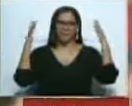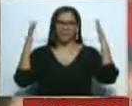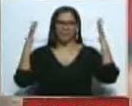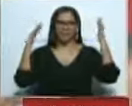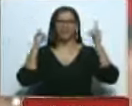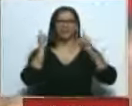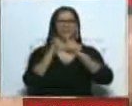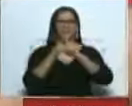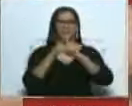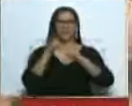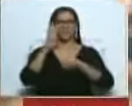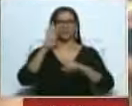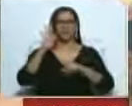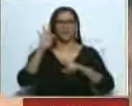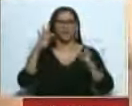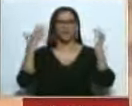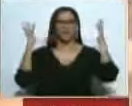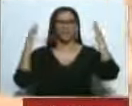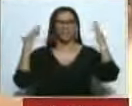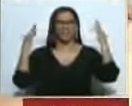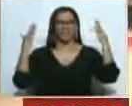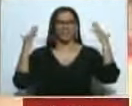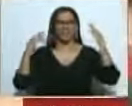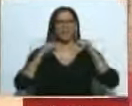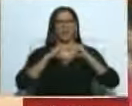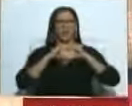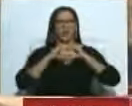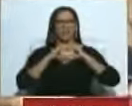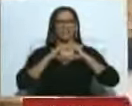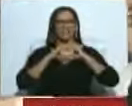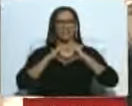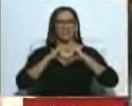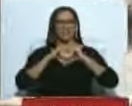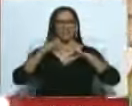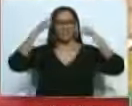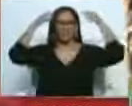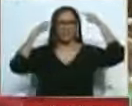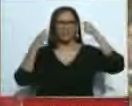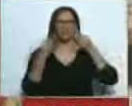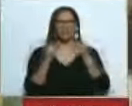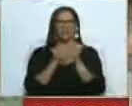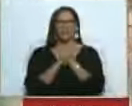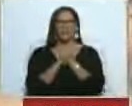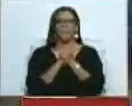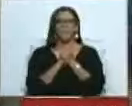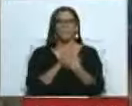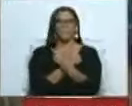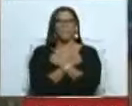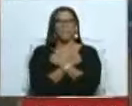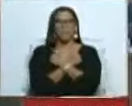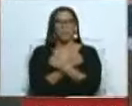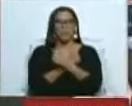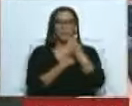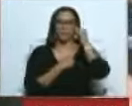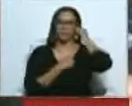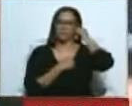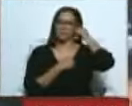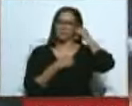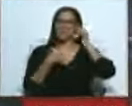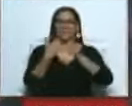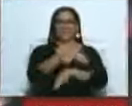de la montaña, corazón del chavismo, por tanto amor de calle, amor de